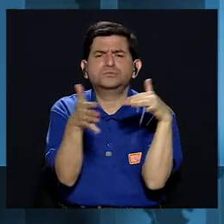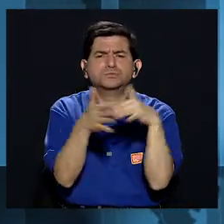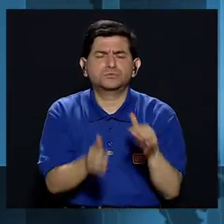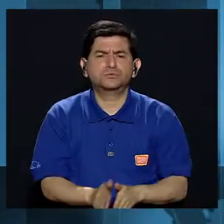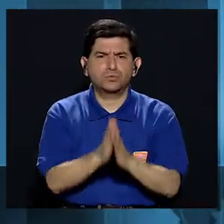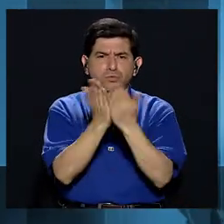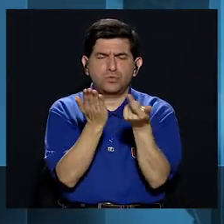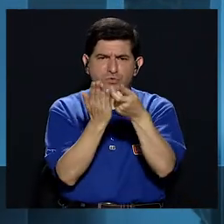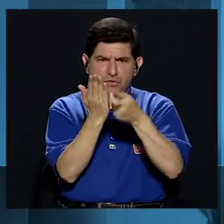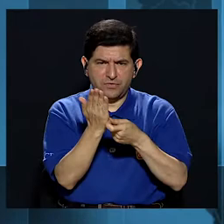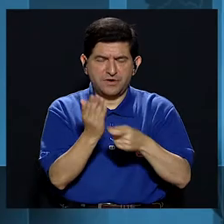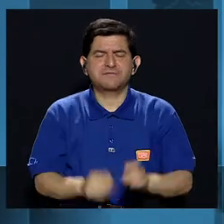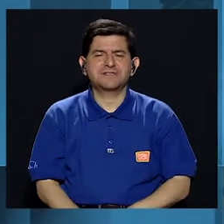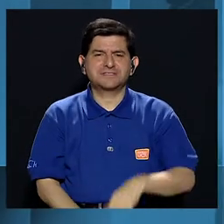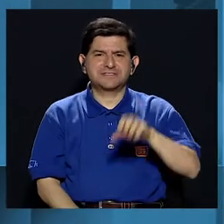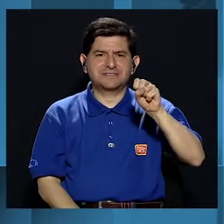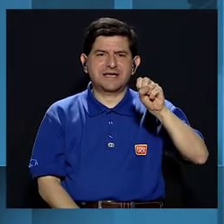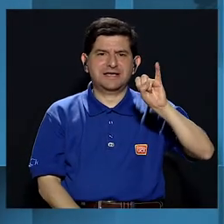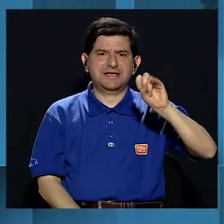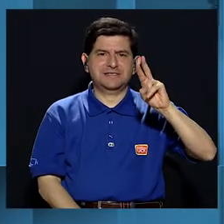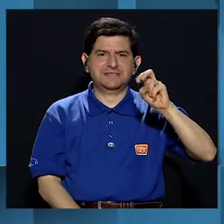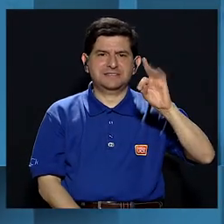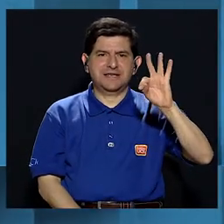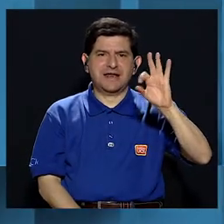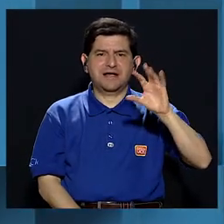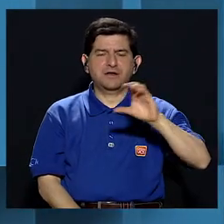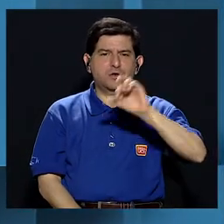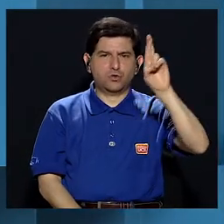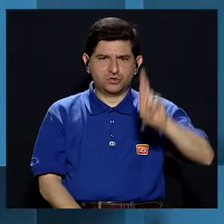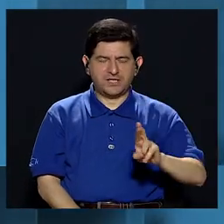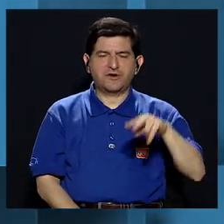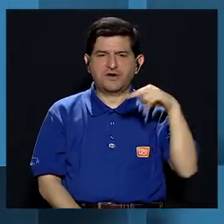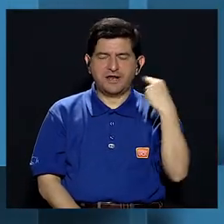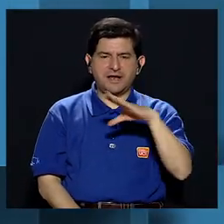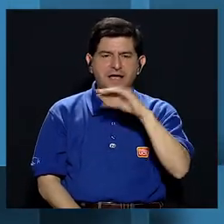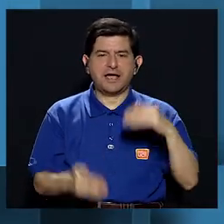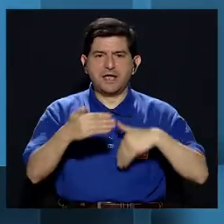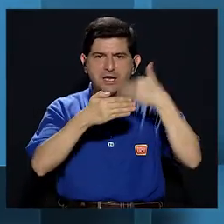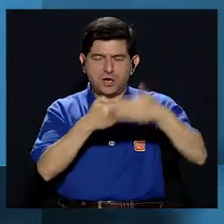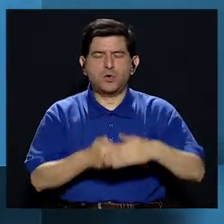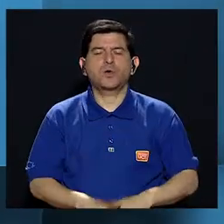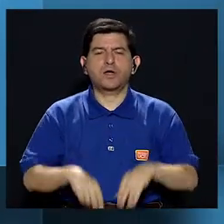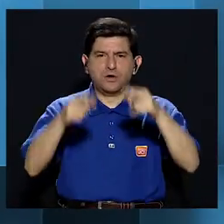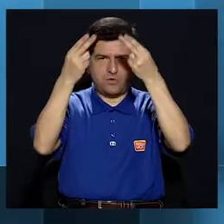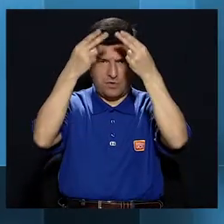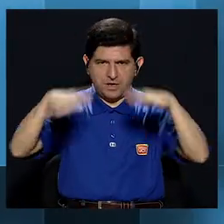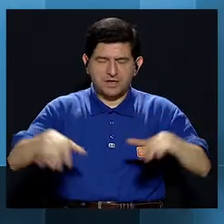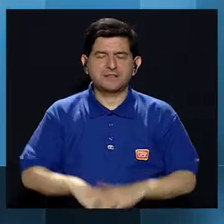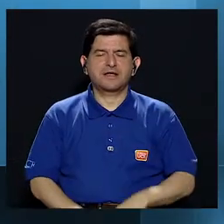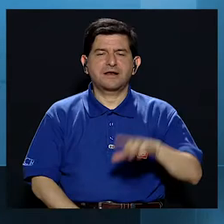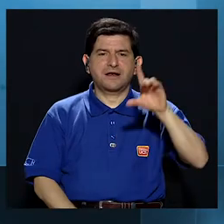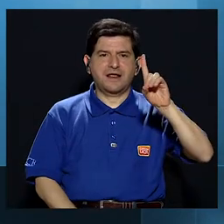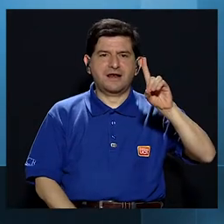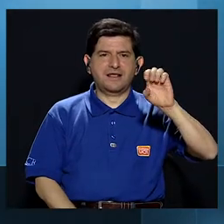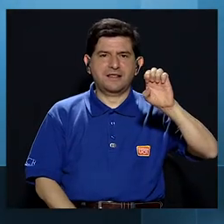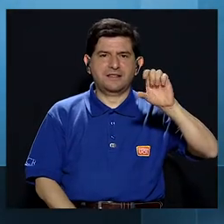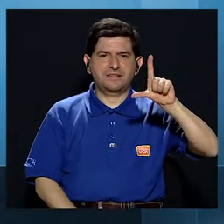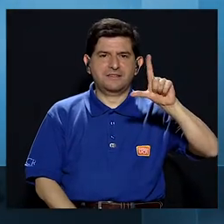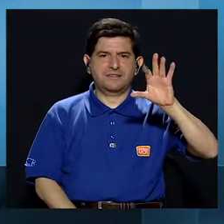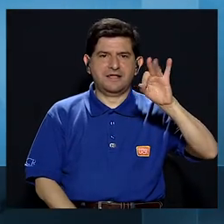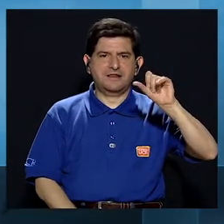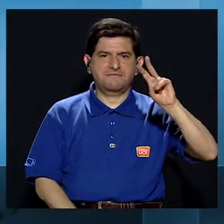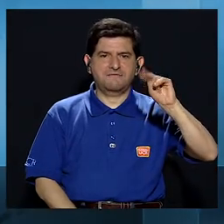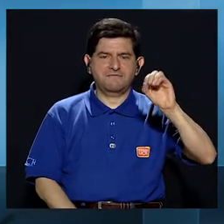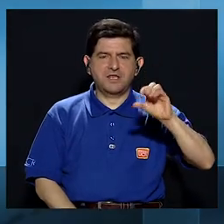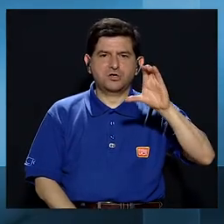en la revista matutina de SINAR Costa Rica Noticias y posteriormente el medio digital Delfino CR ofreció